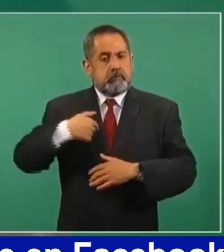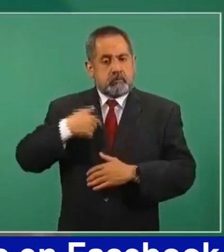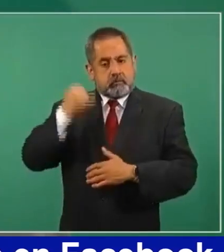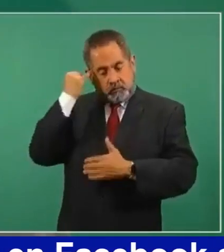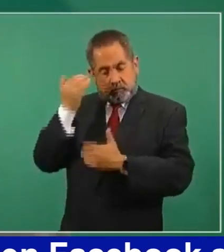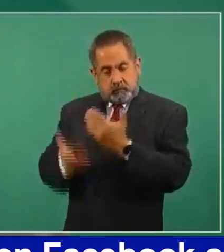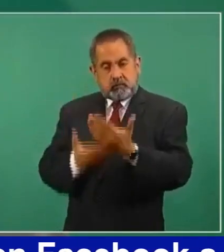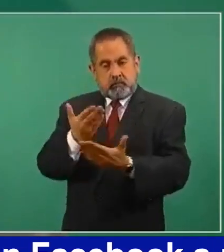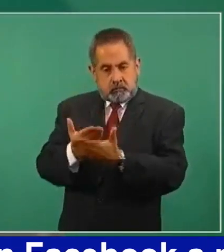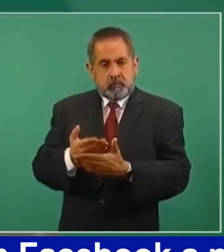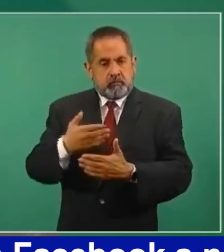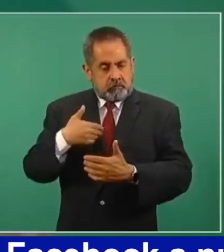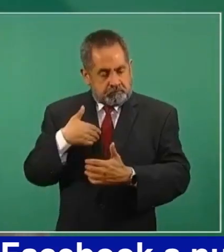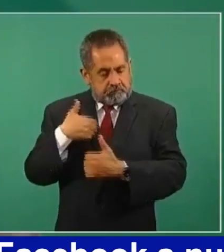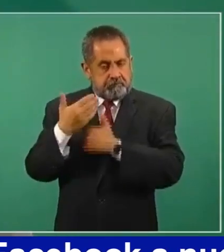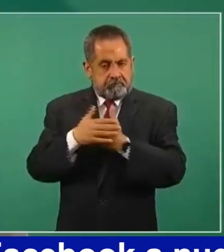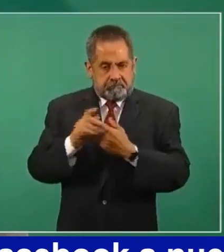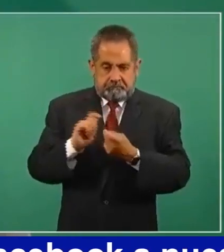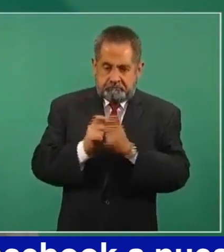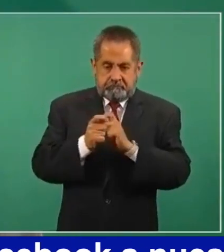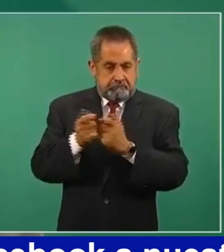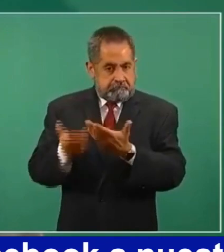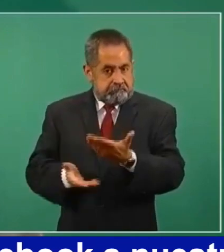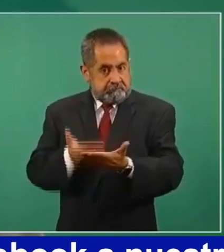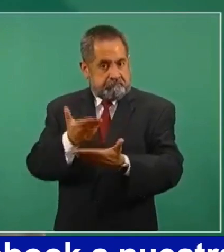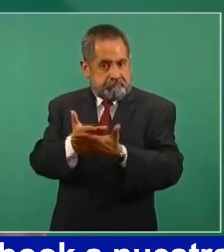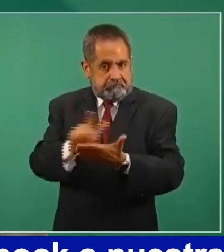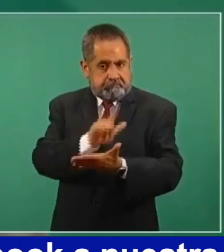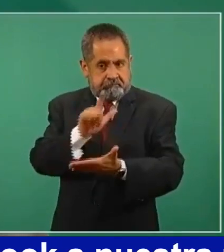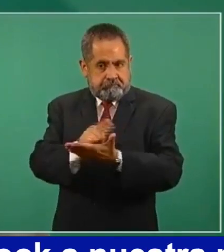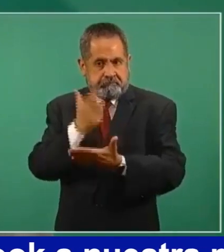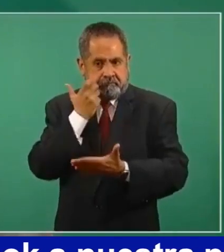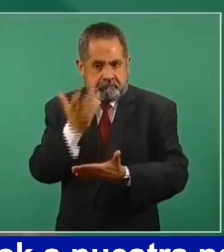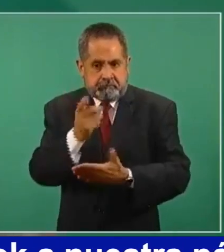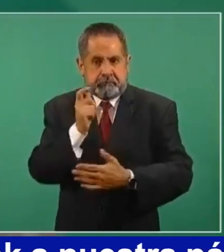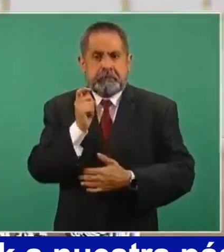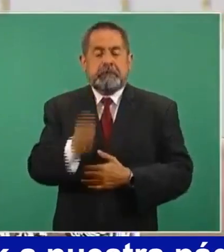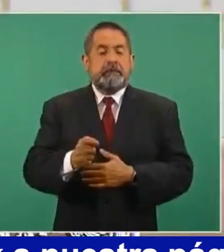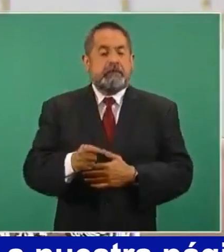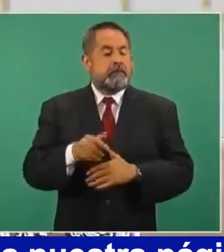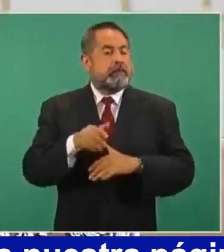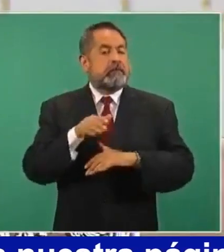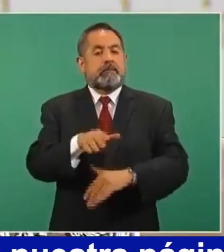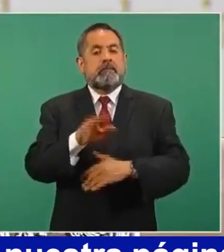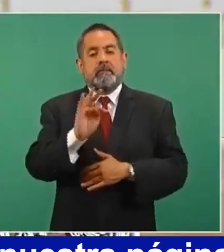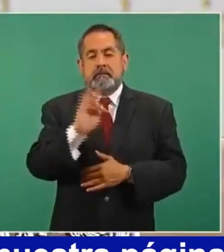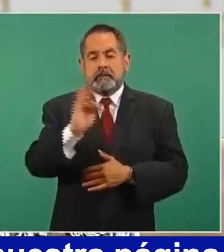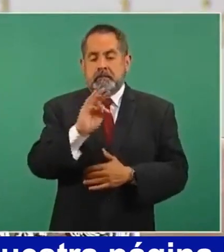y voy a convertirla en iniciativa de ley, es de que en el caso